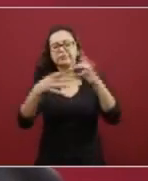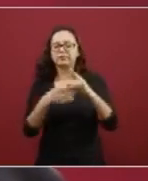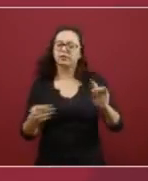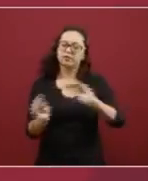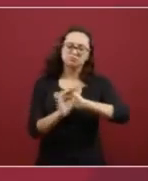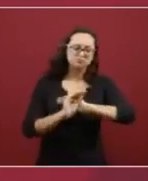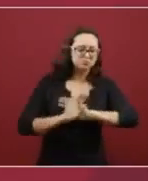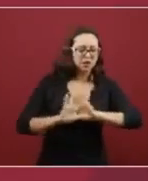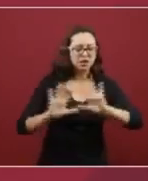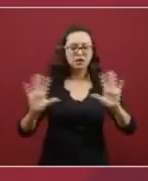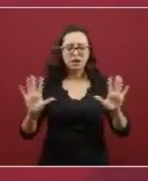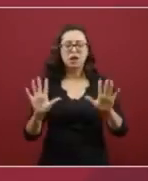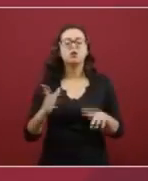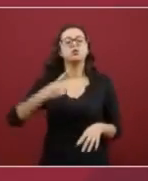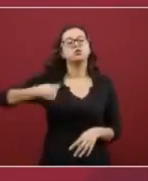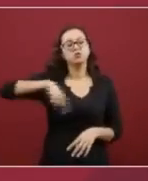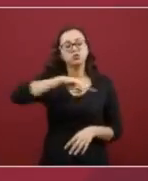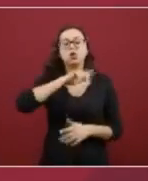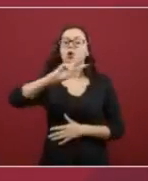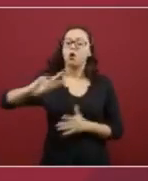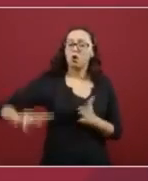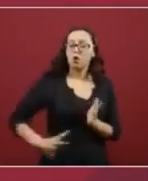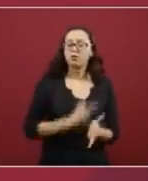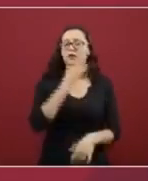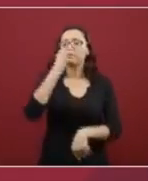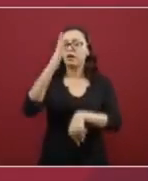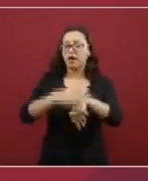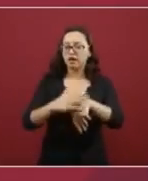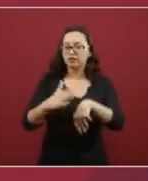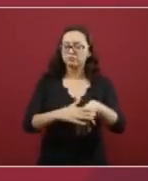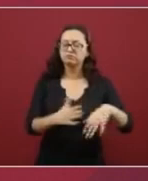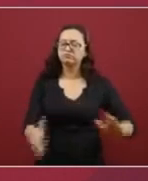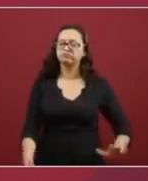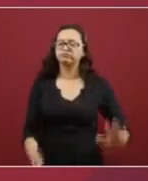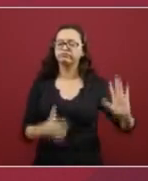reiteramos el compromiso de